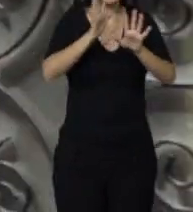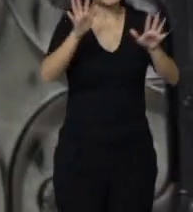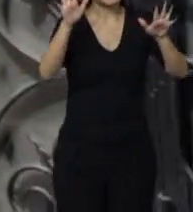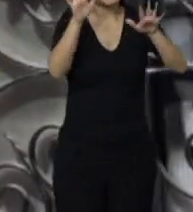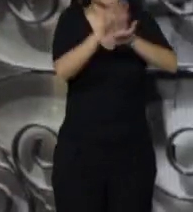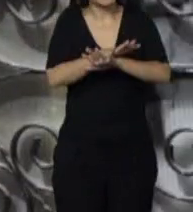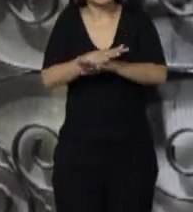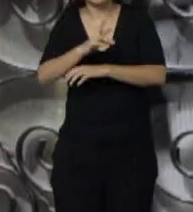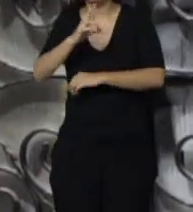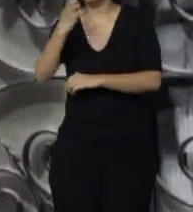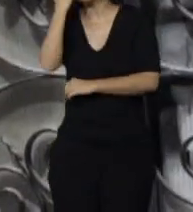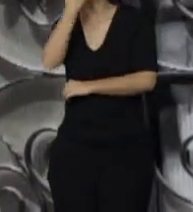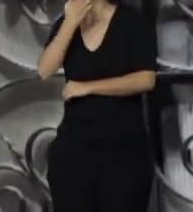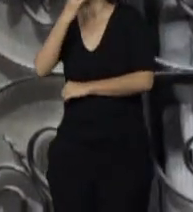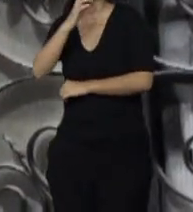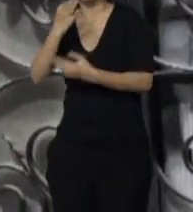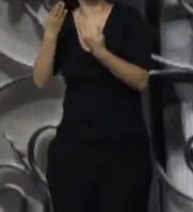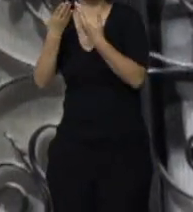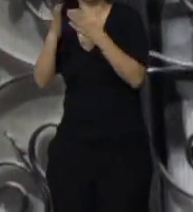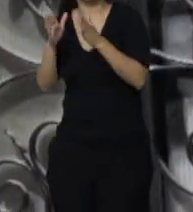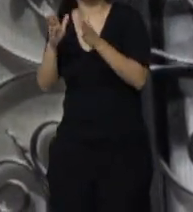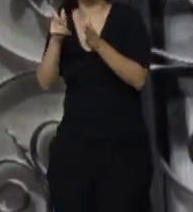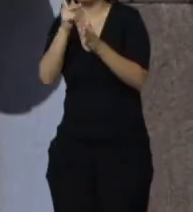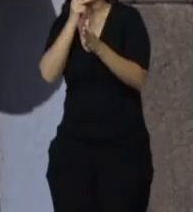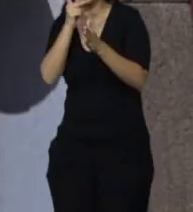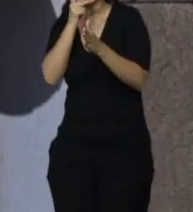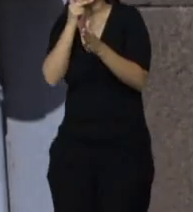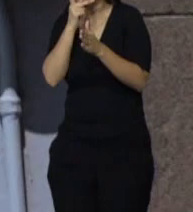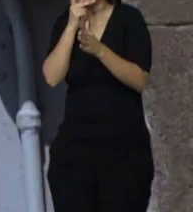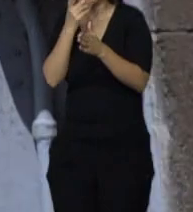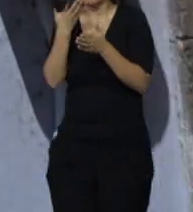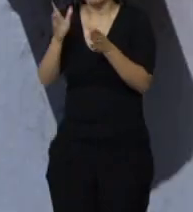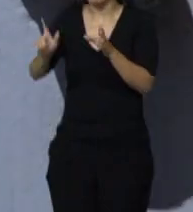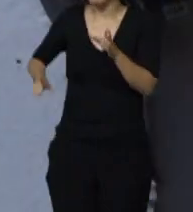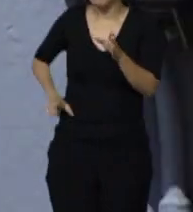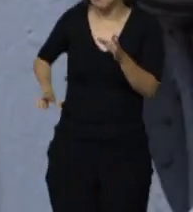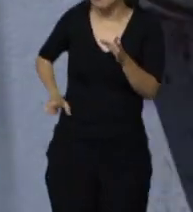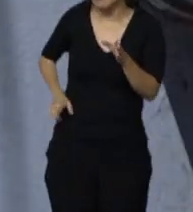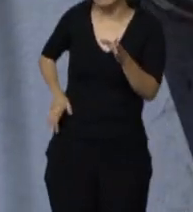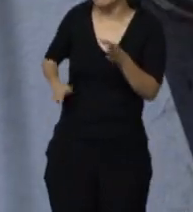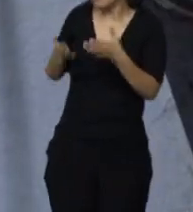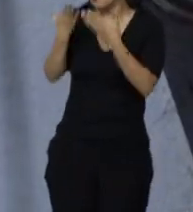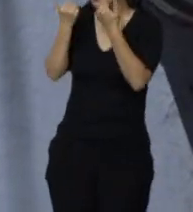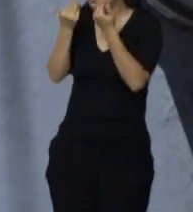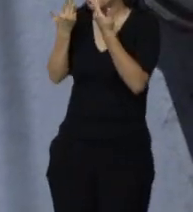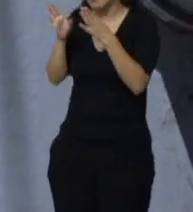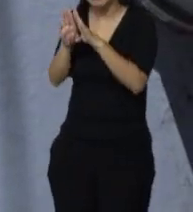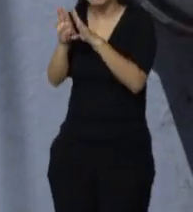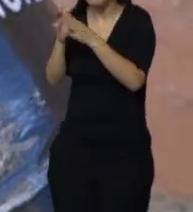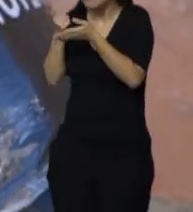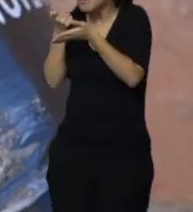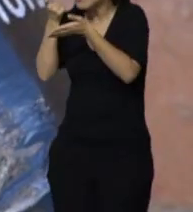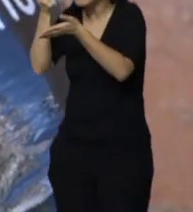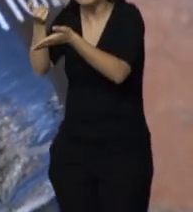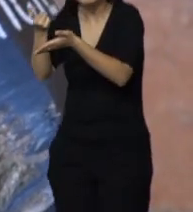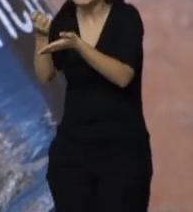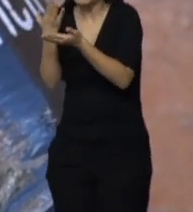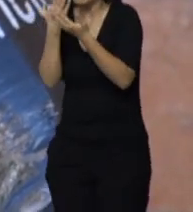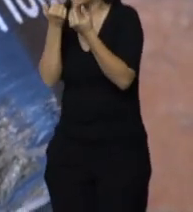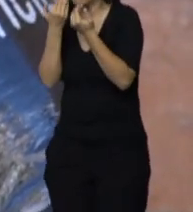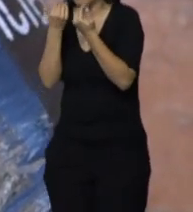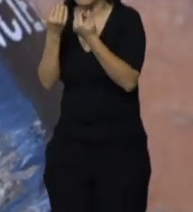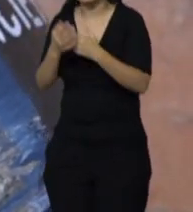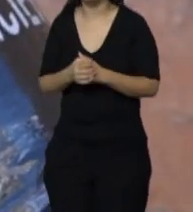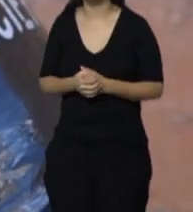escuela pública porque sus padres ya no les alcanzó el recurso para mantenerlos en ese centro escolar se cambiaron a